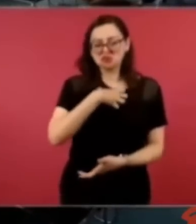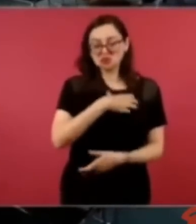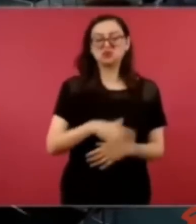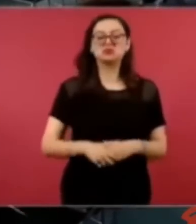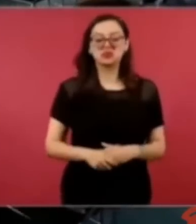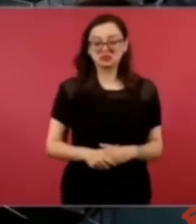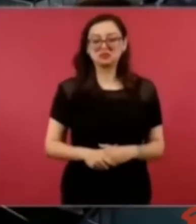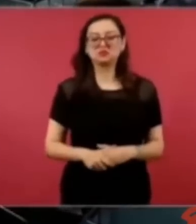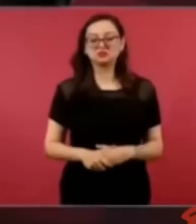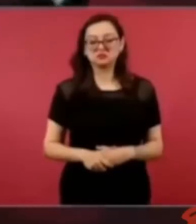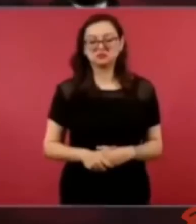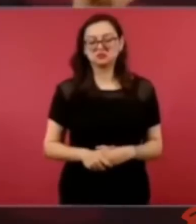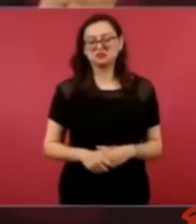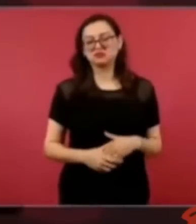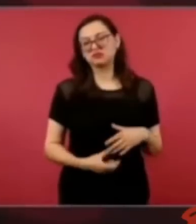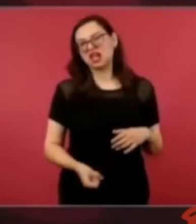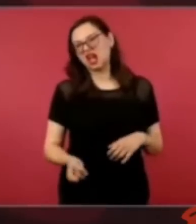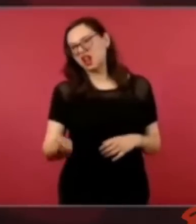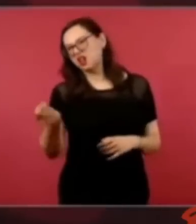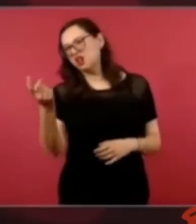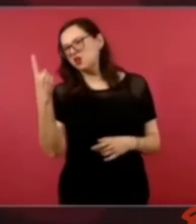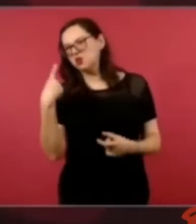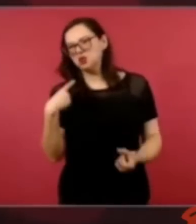Son muy pocos, ¿no?,